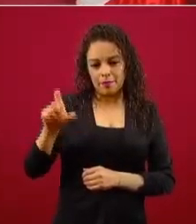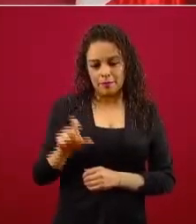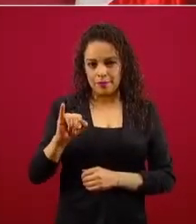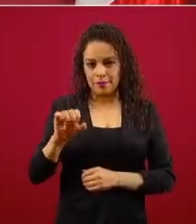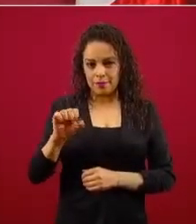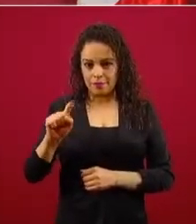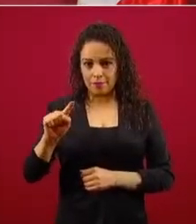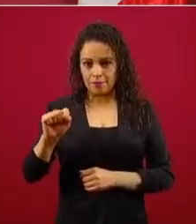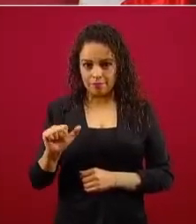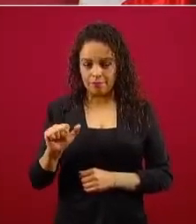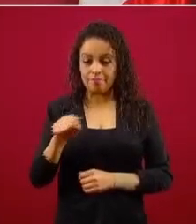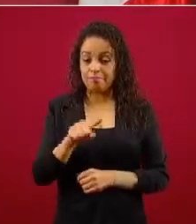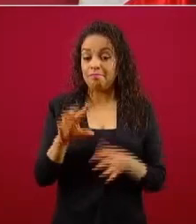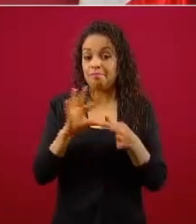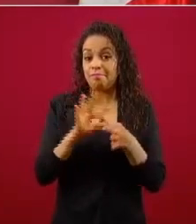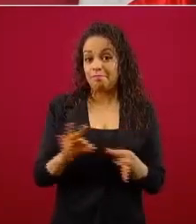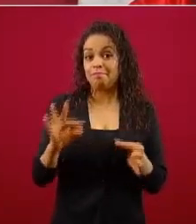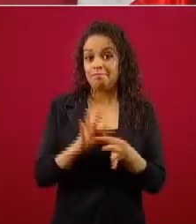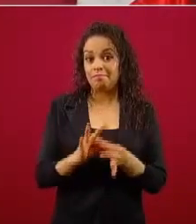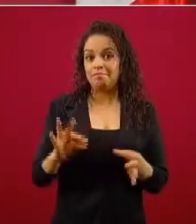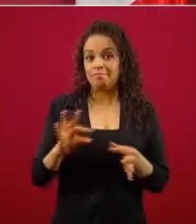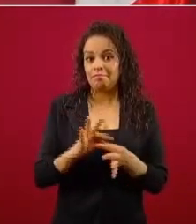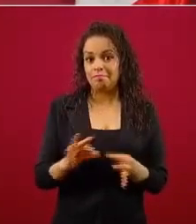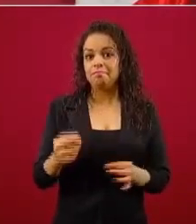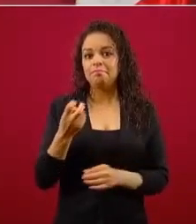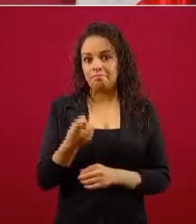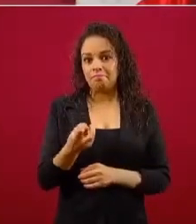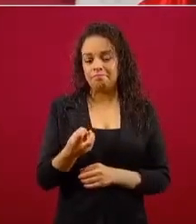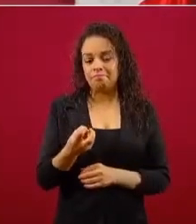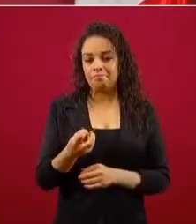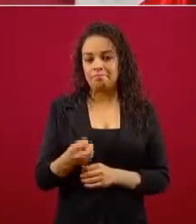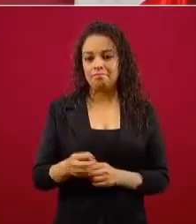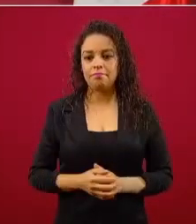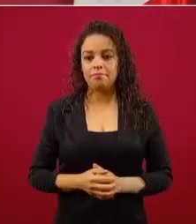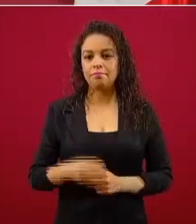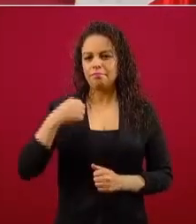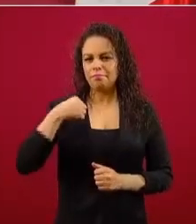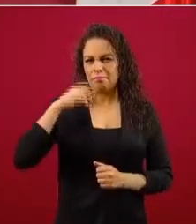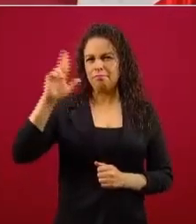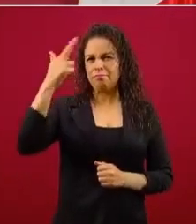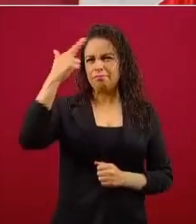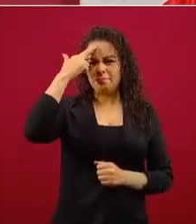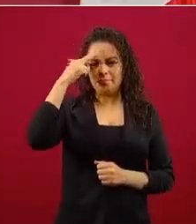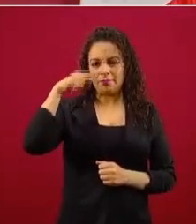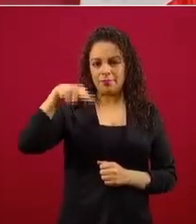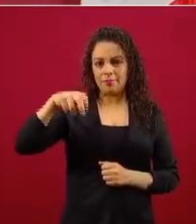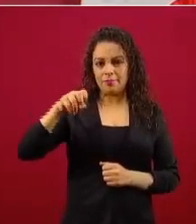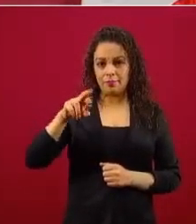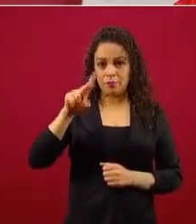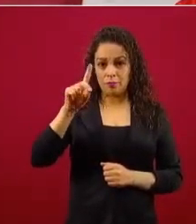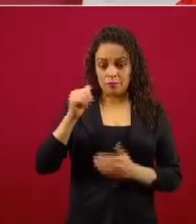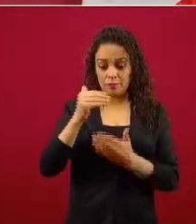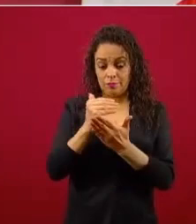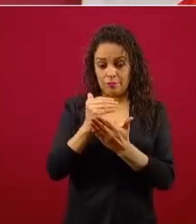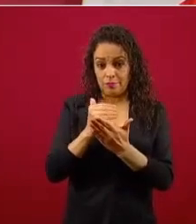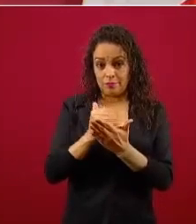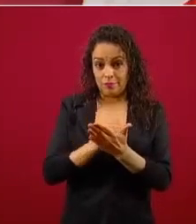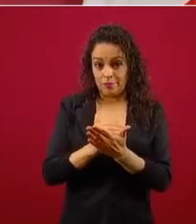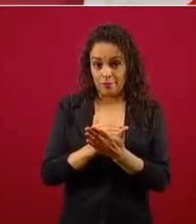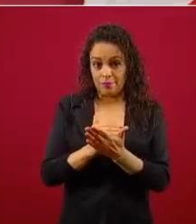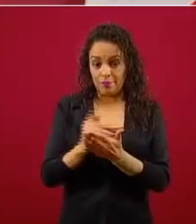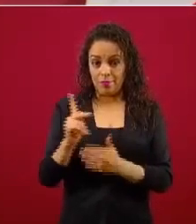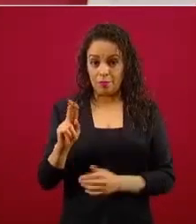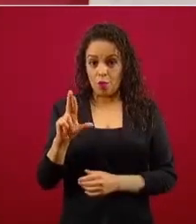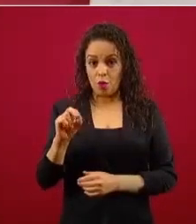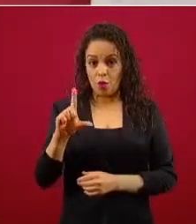que hablaba de eso. Me acuerdo bien del prólogo de Neruda y del libro, pero el prólogo,